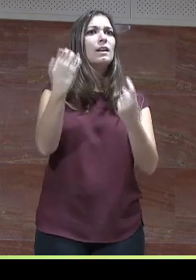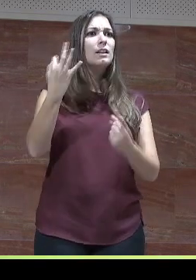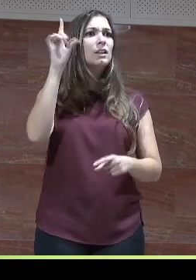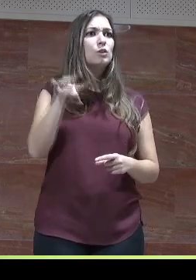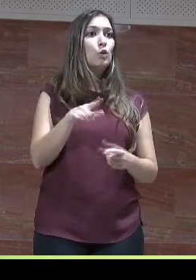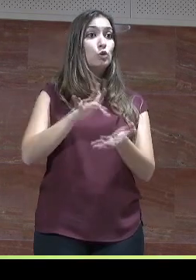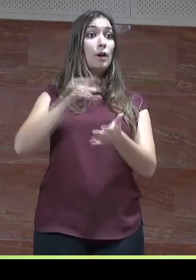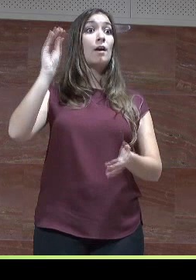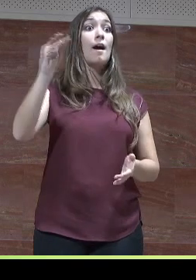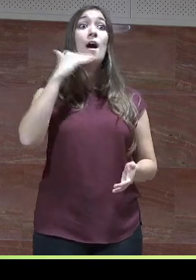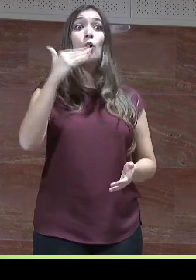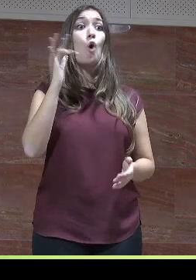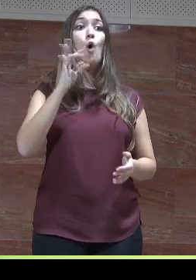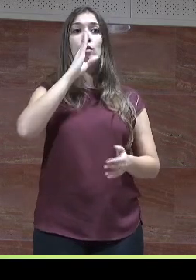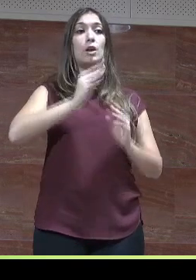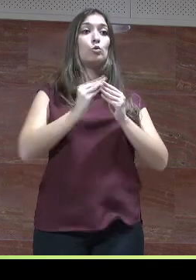vez?